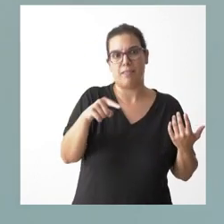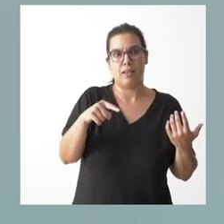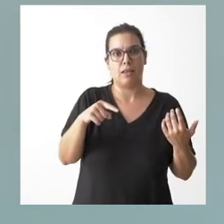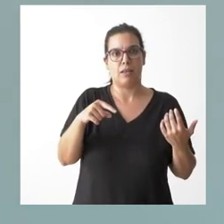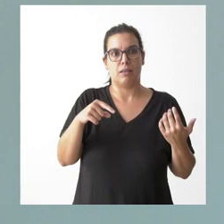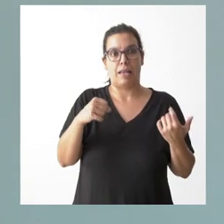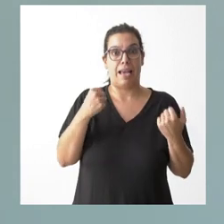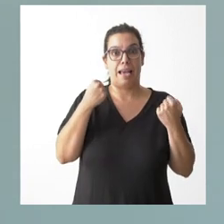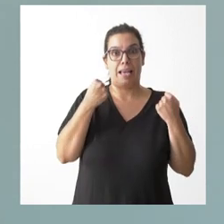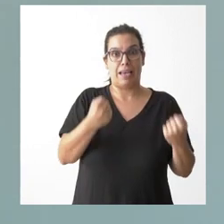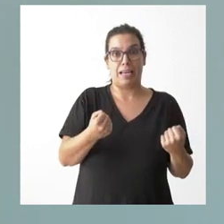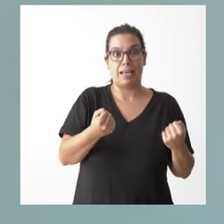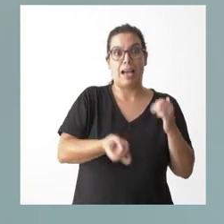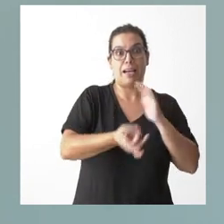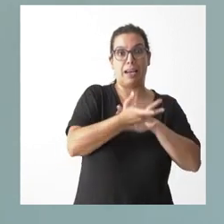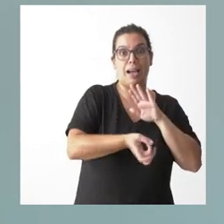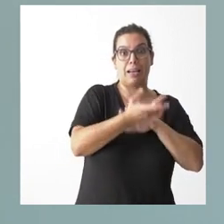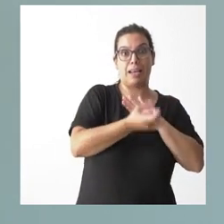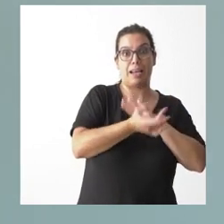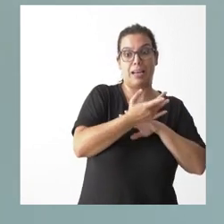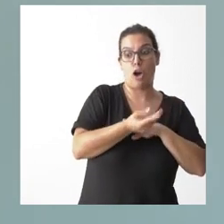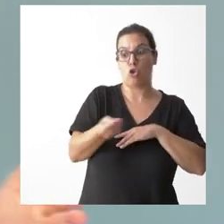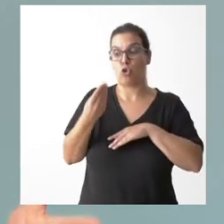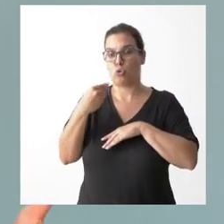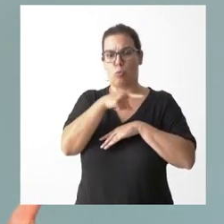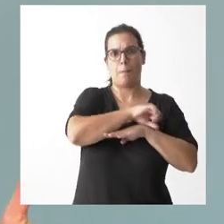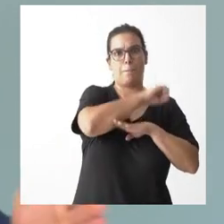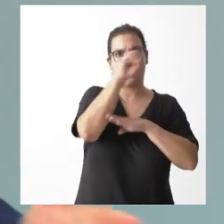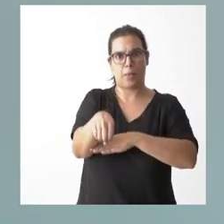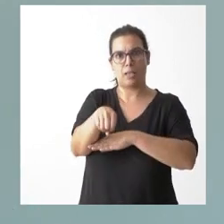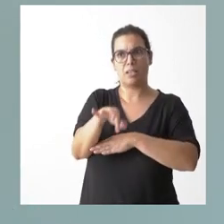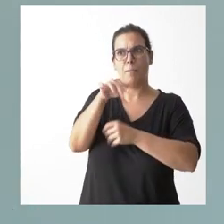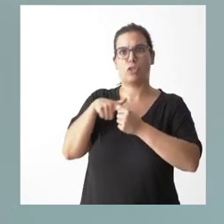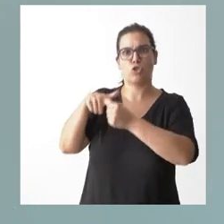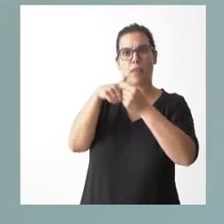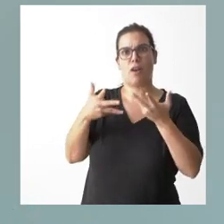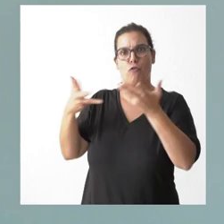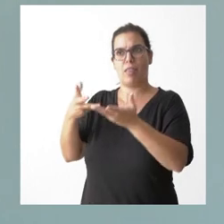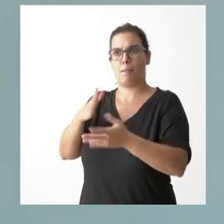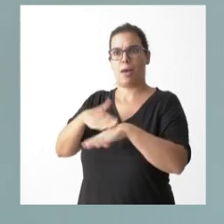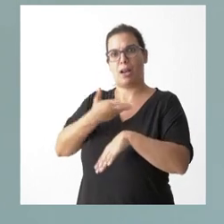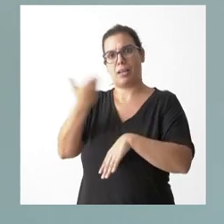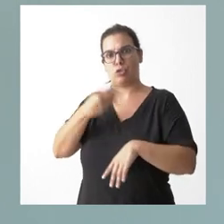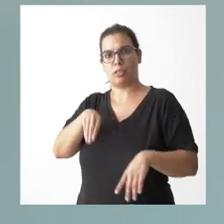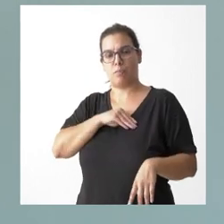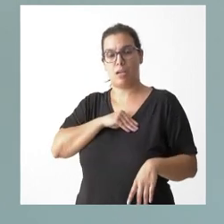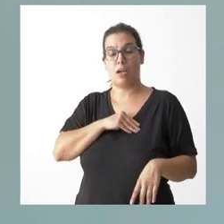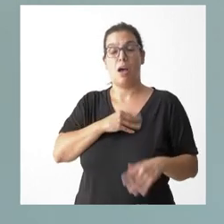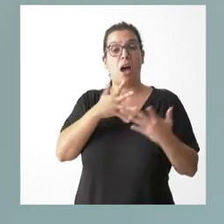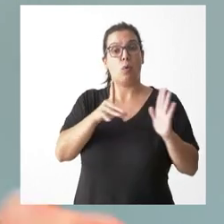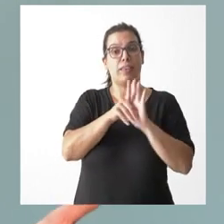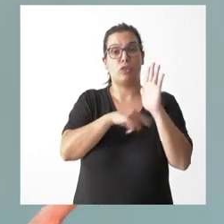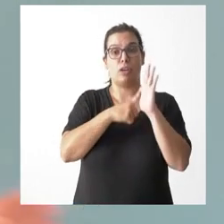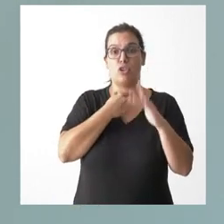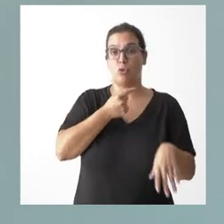de la que consume y que es solidaria con el resto de España. Por tanto, no solamente vamos a cumplir el decreto ley, aunque no nos guste y aunque sea perjudicial para mucha gente, es